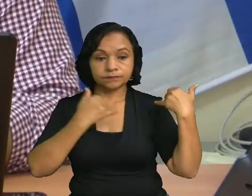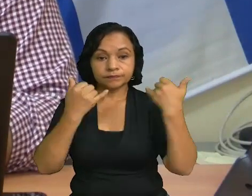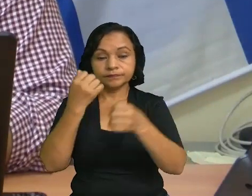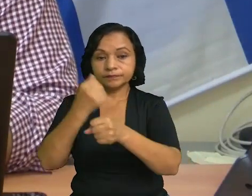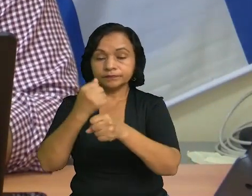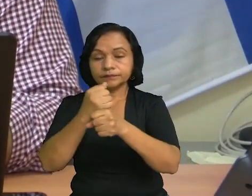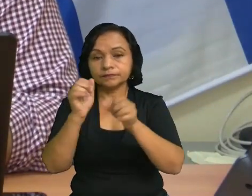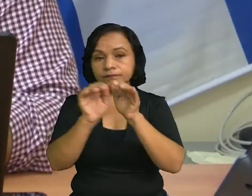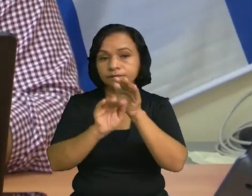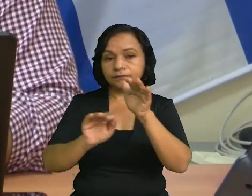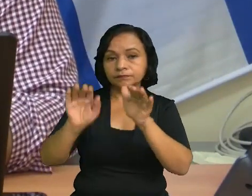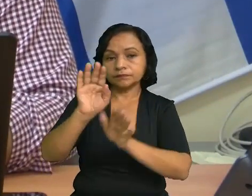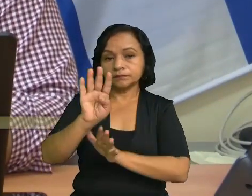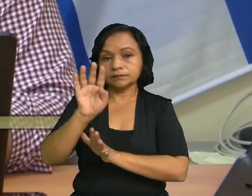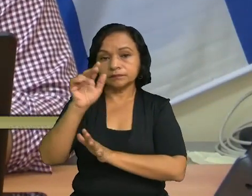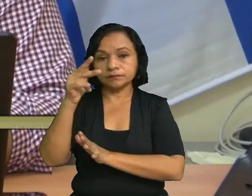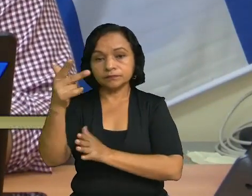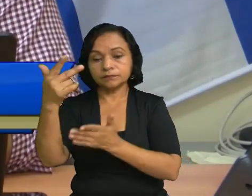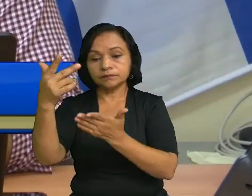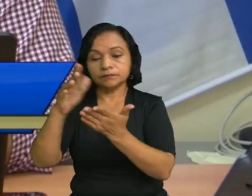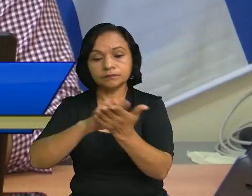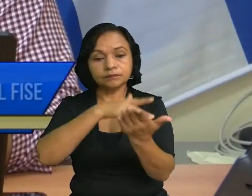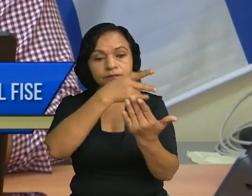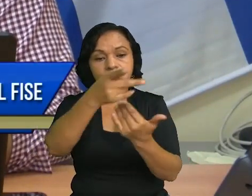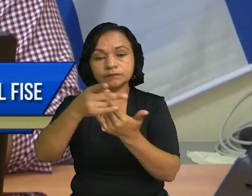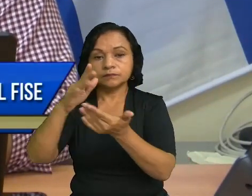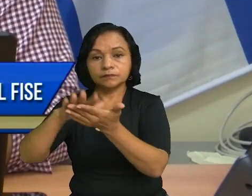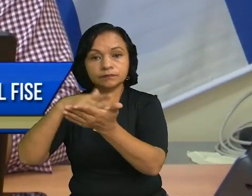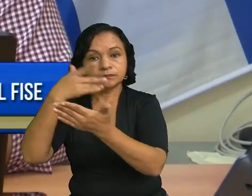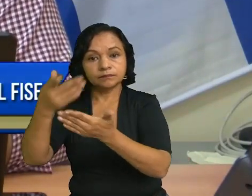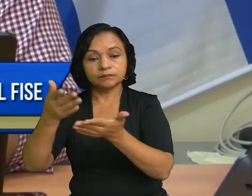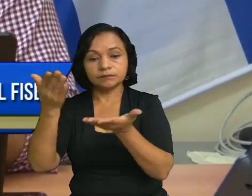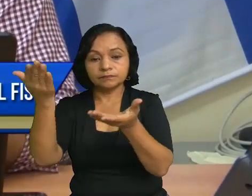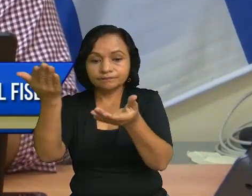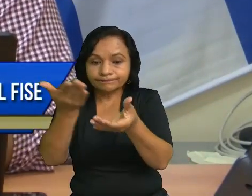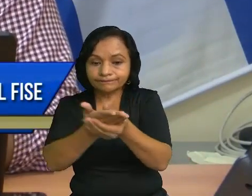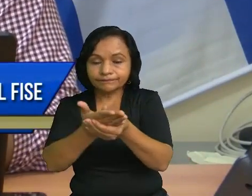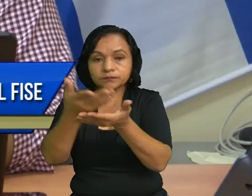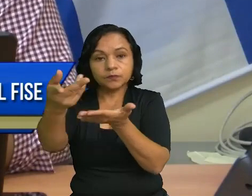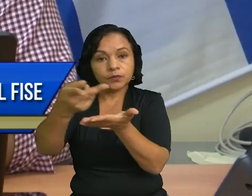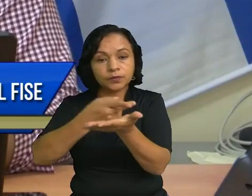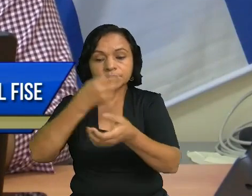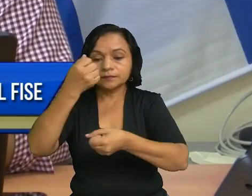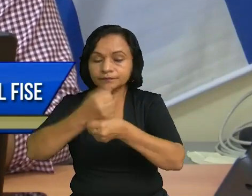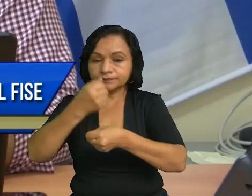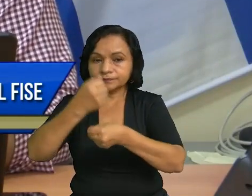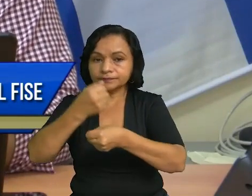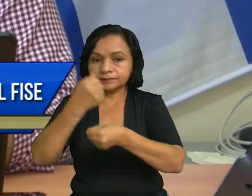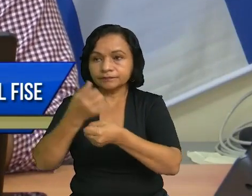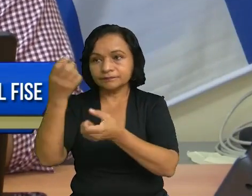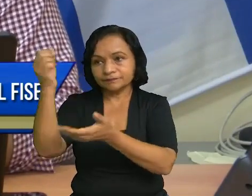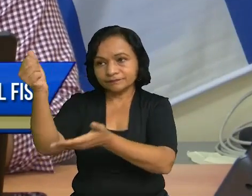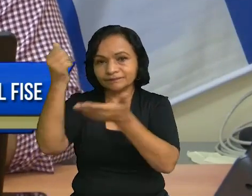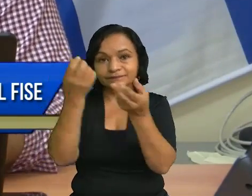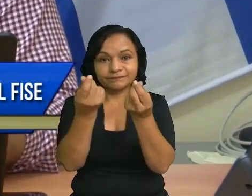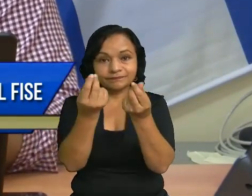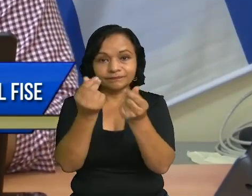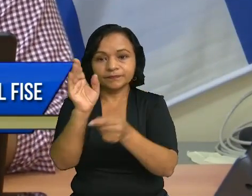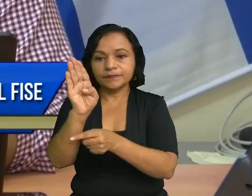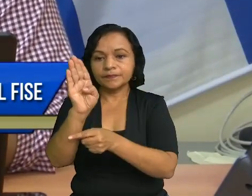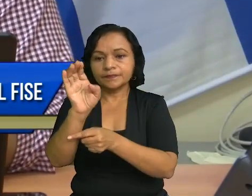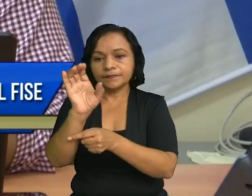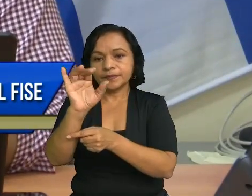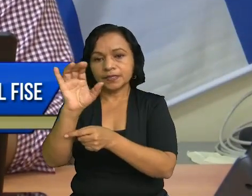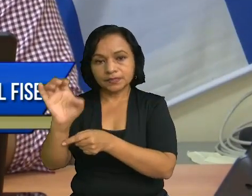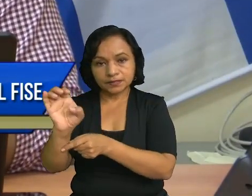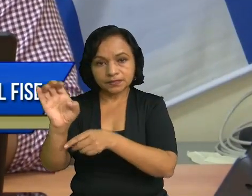más de 48 programas de gestión ambiental para la cartera de proyectos que se estarán ejecutando con los fondos veces estos